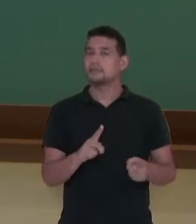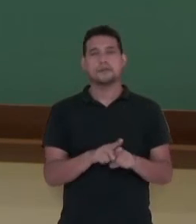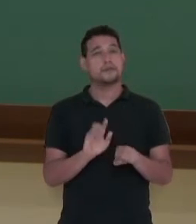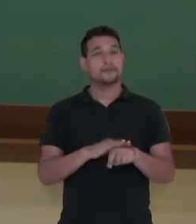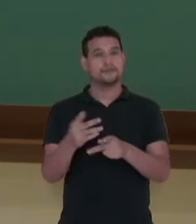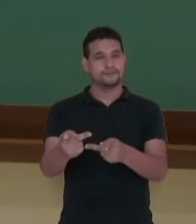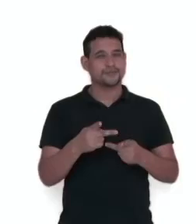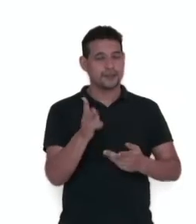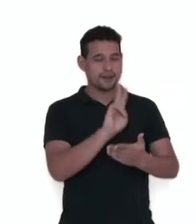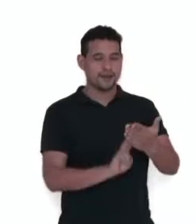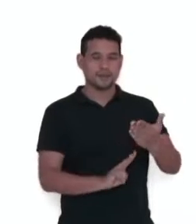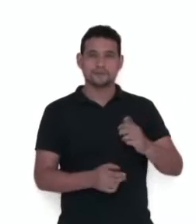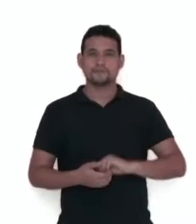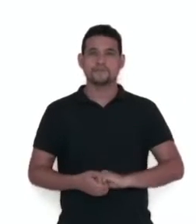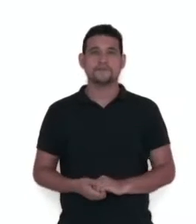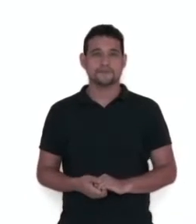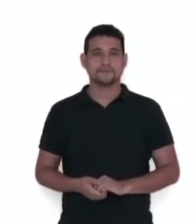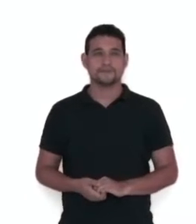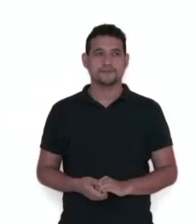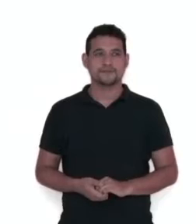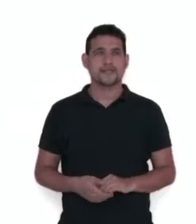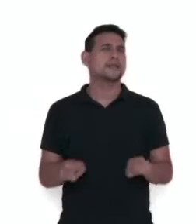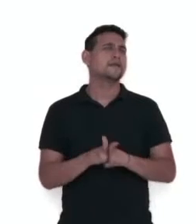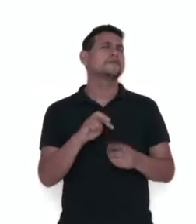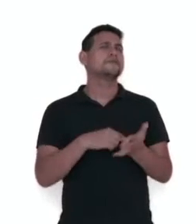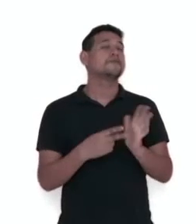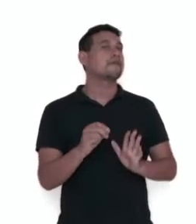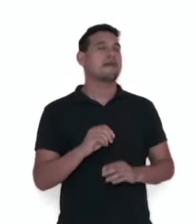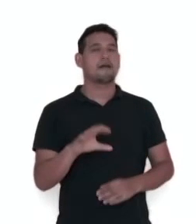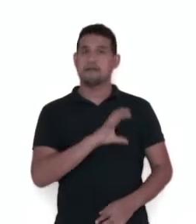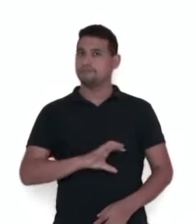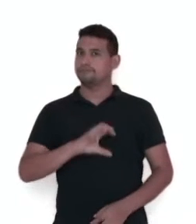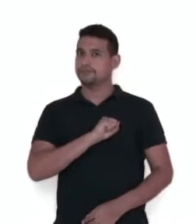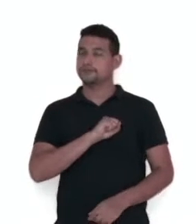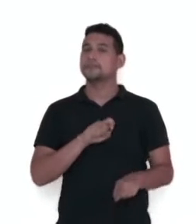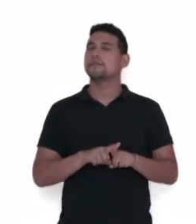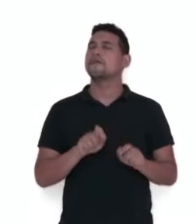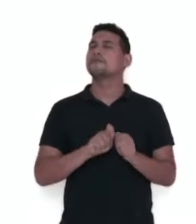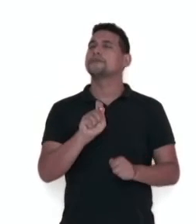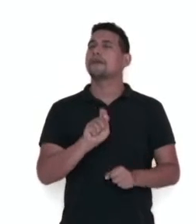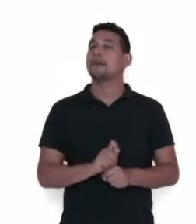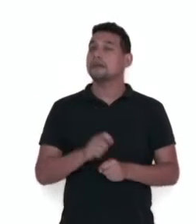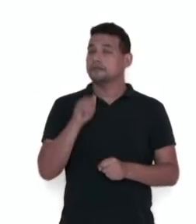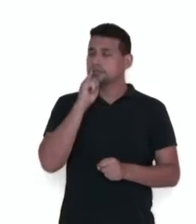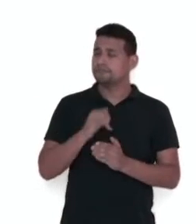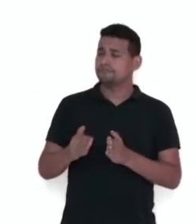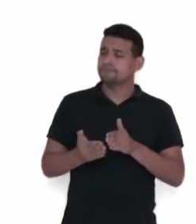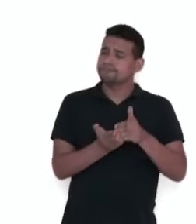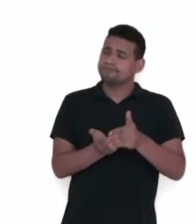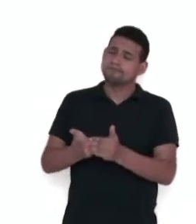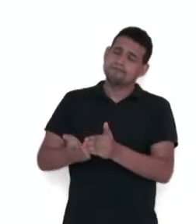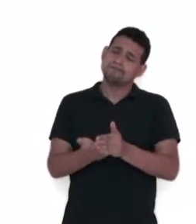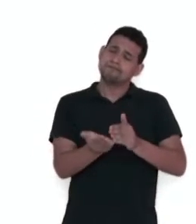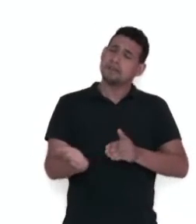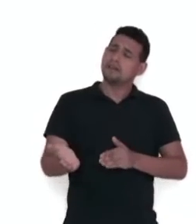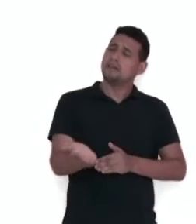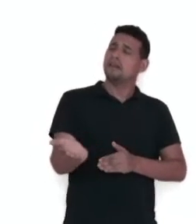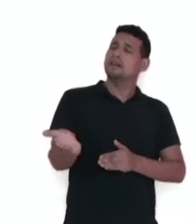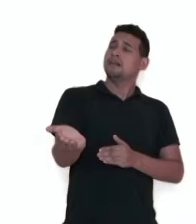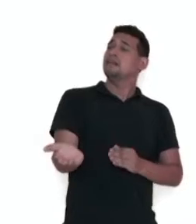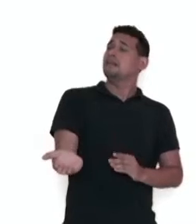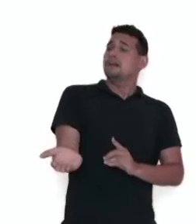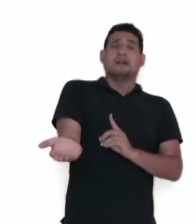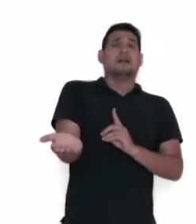vamos a leer. Ella despidió a su amor y partió en un barco en el muelle de San Blas.